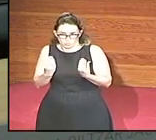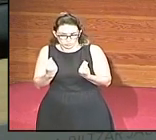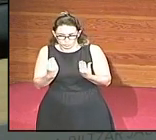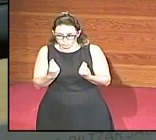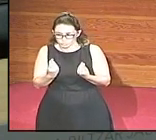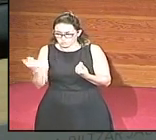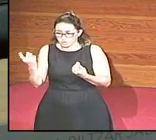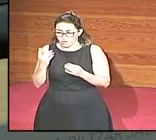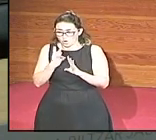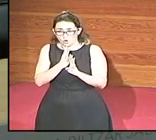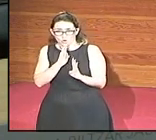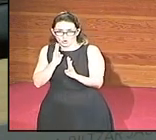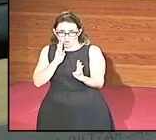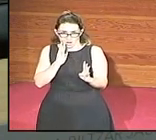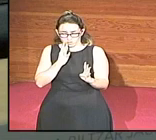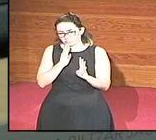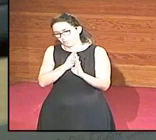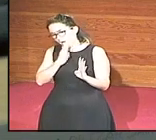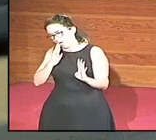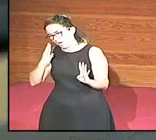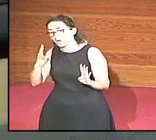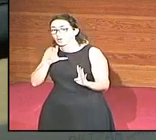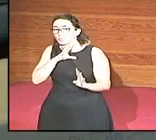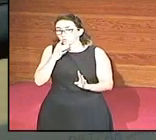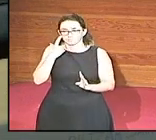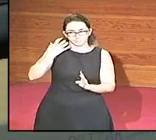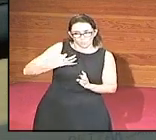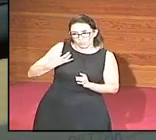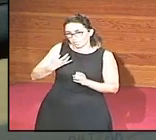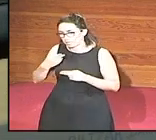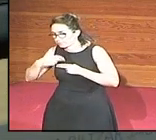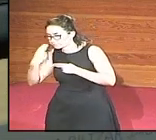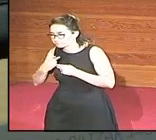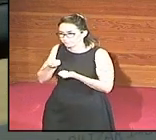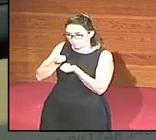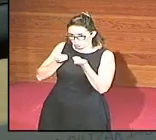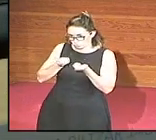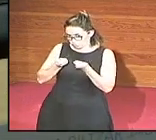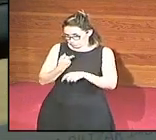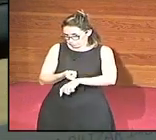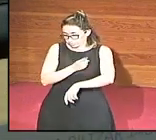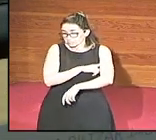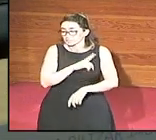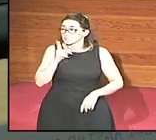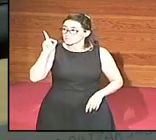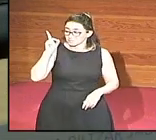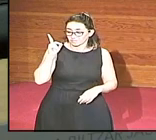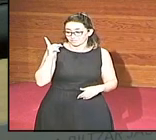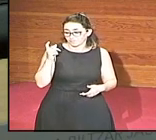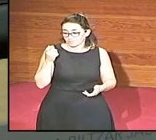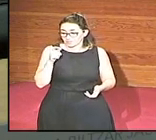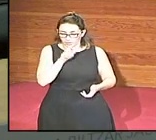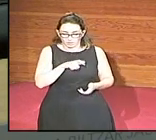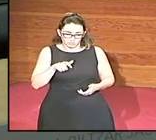Las colas son grandes porque la seguridad tiene que ser mucha. Y bueno, pues básicamente el trabajo va de esa gente que tenía